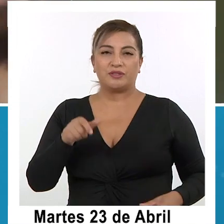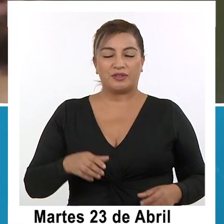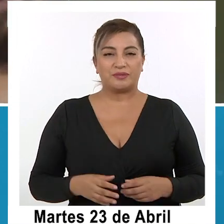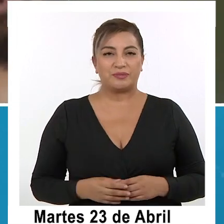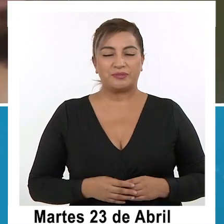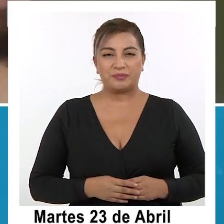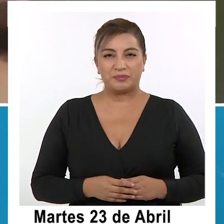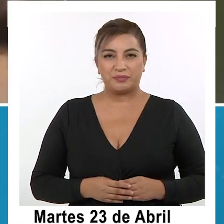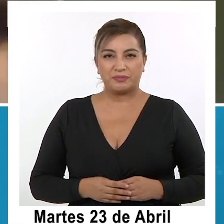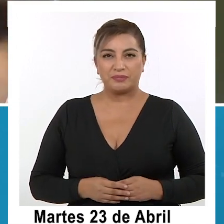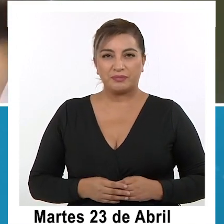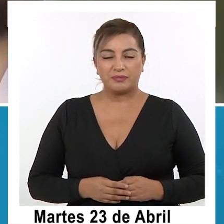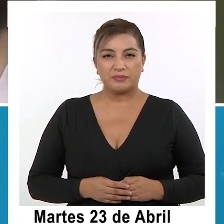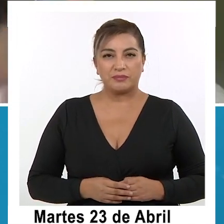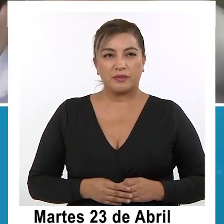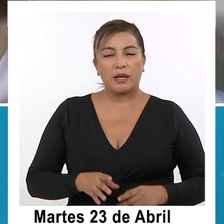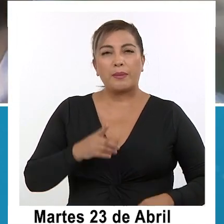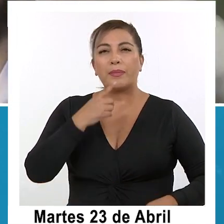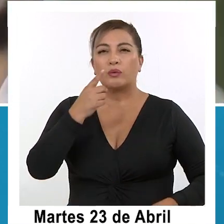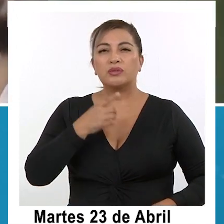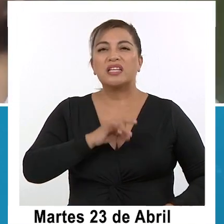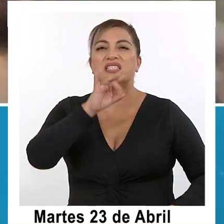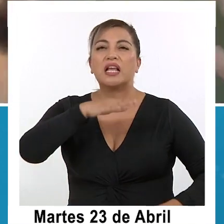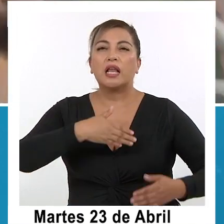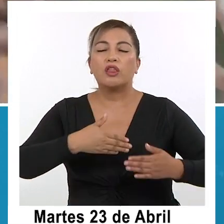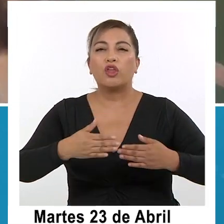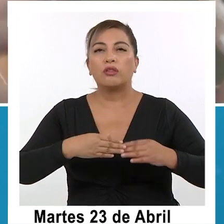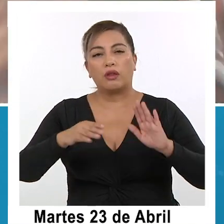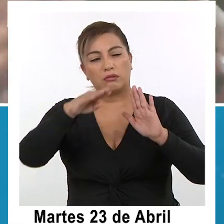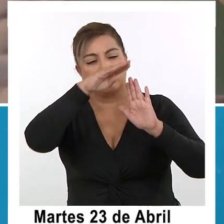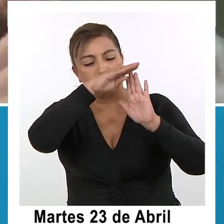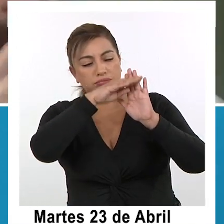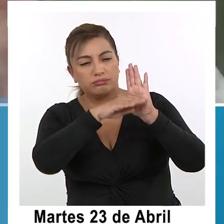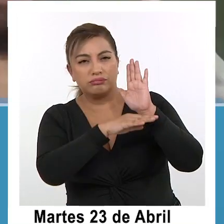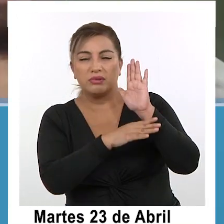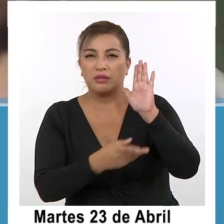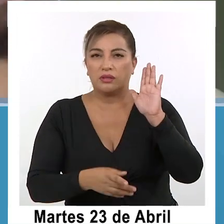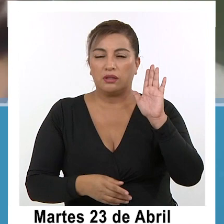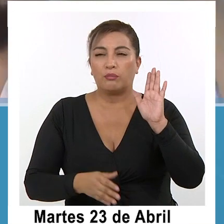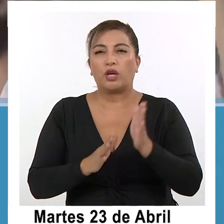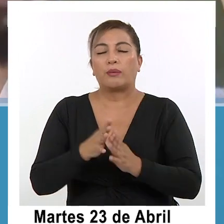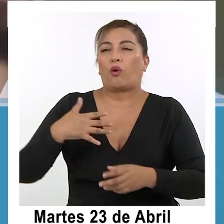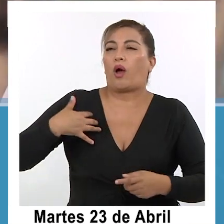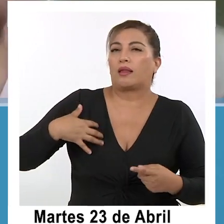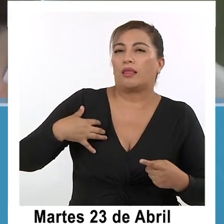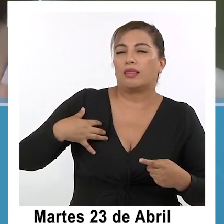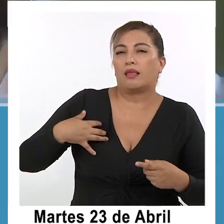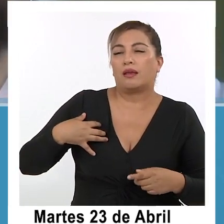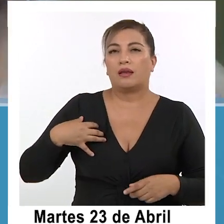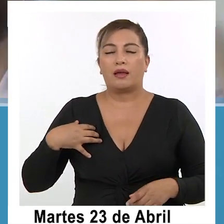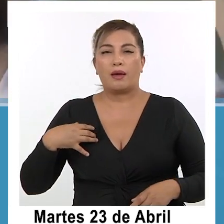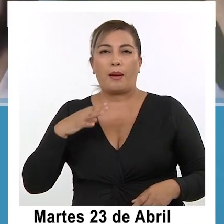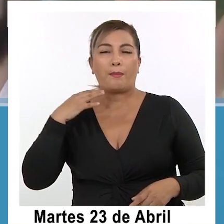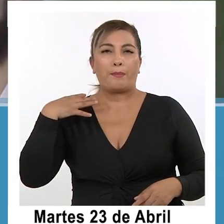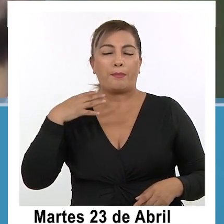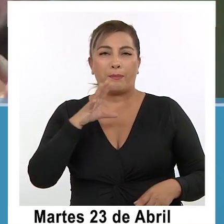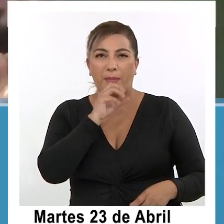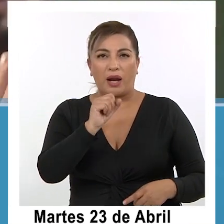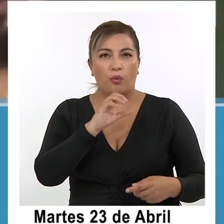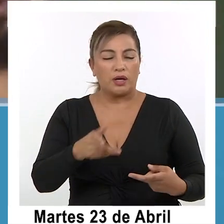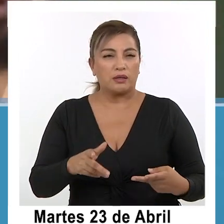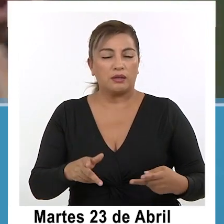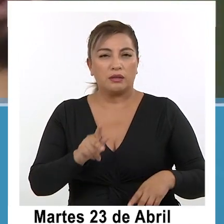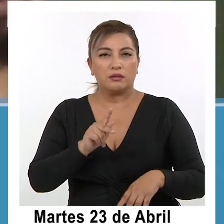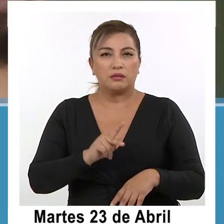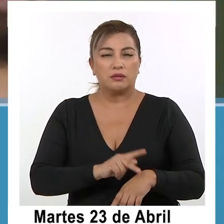comunas perfecto chile en qué lugar va entre los vecinos entre Argentina Paraguay Bolivia Perú cómo